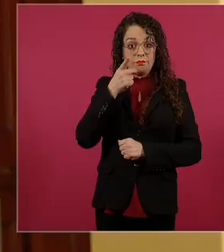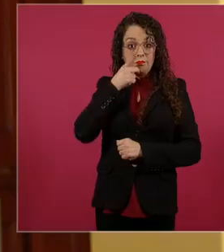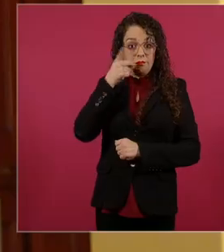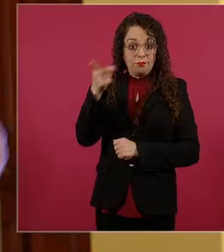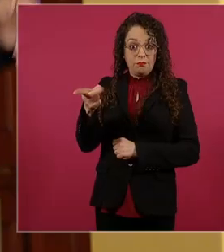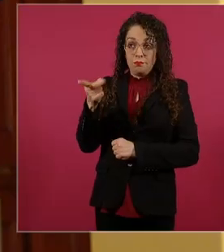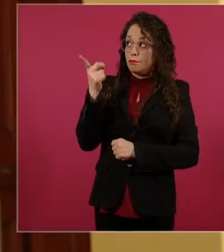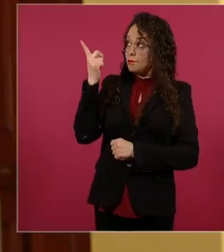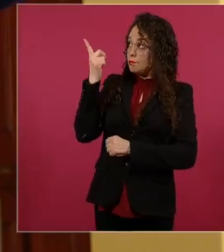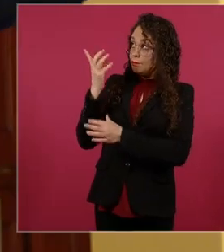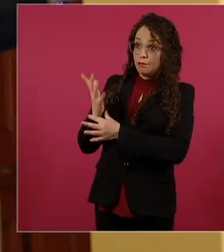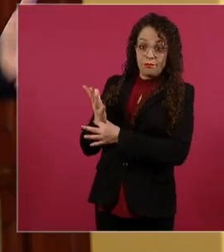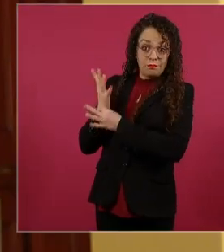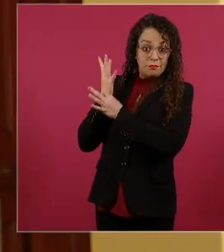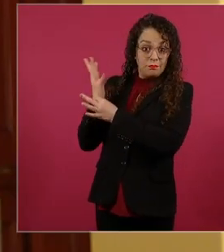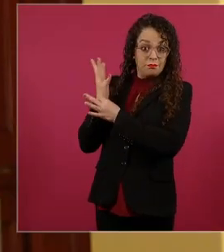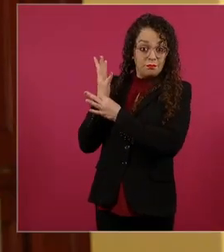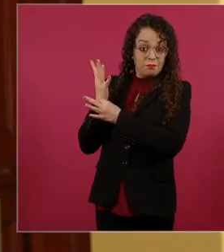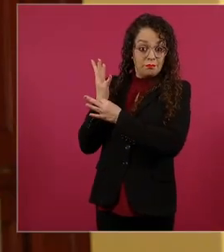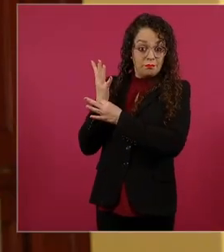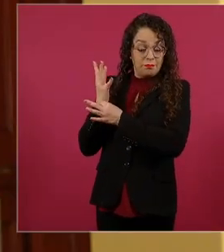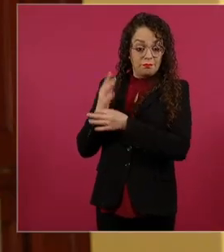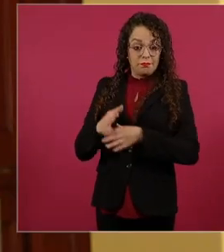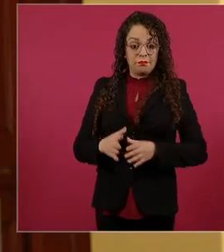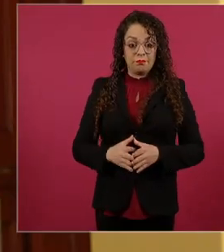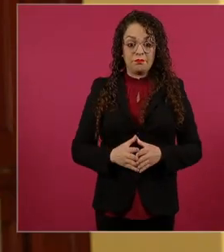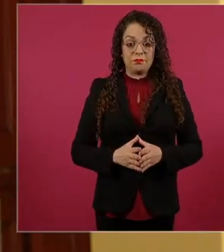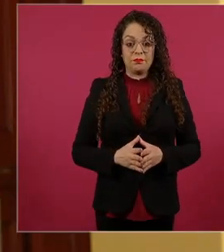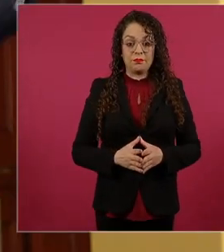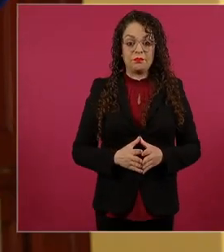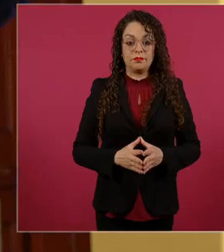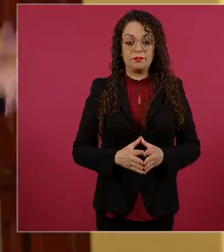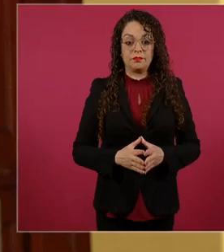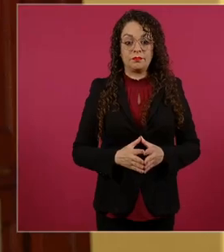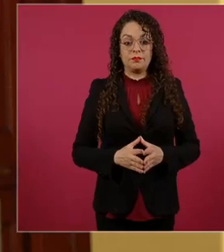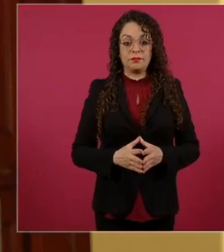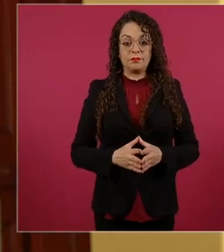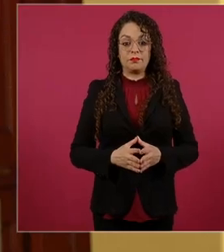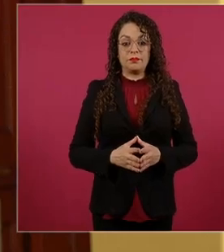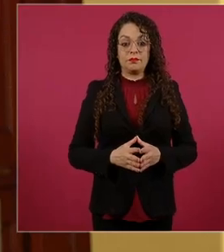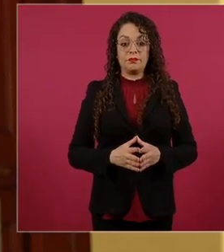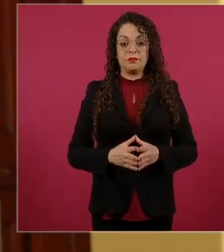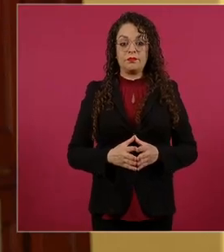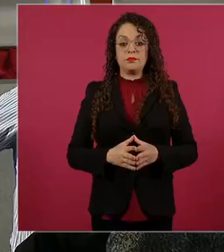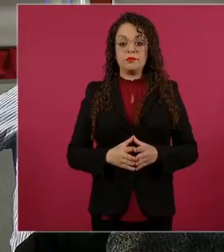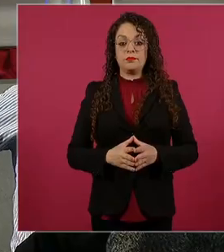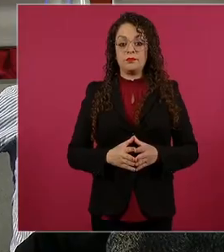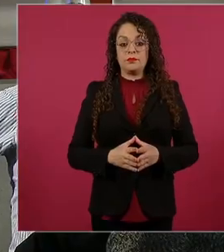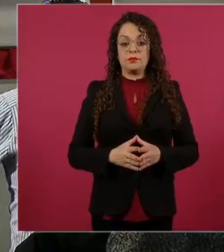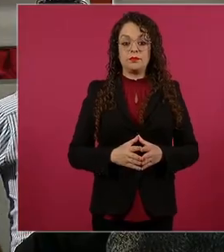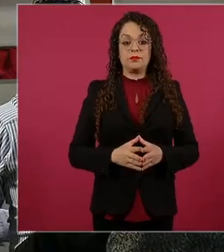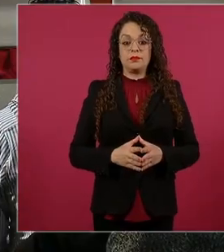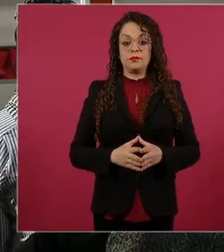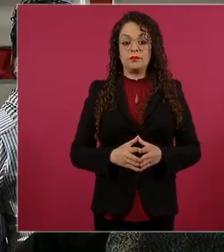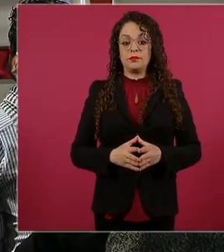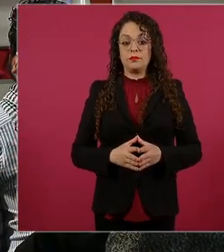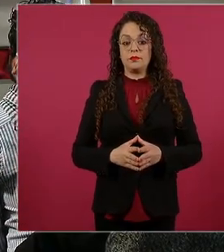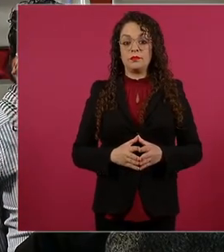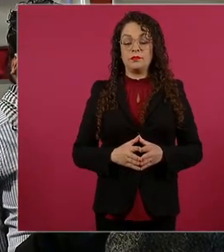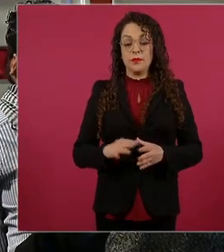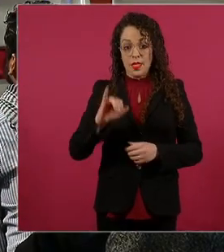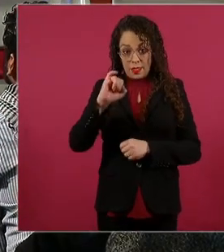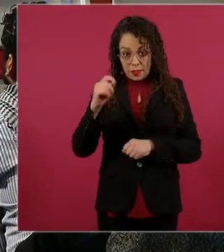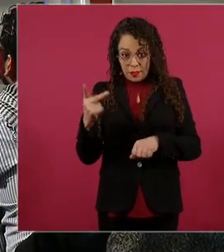lo que sucedió pues o no fue así antes de